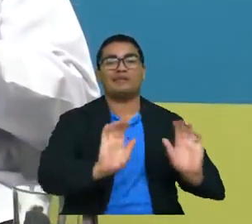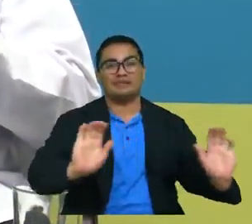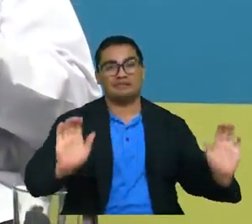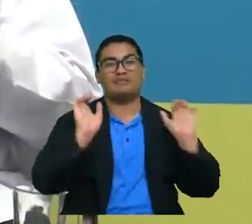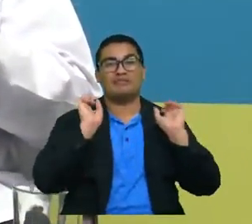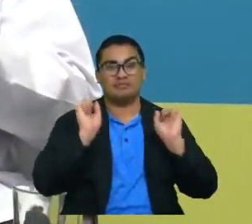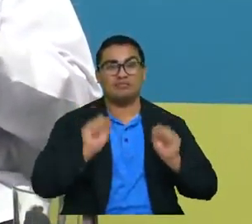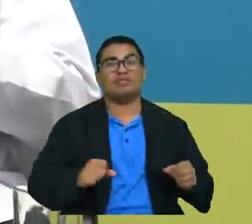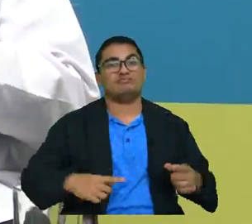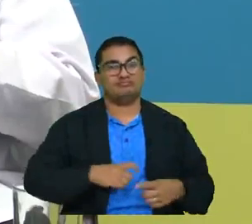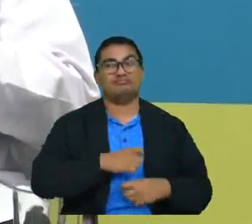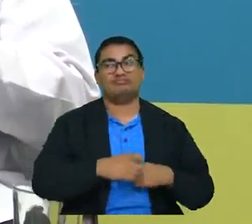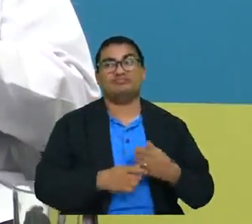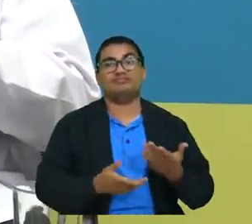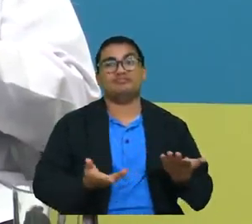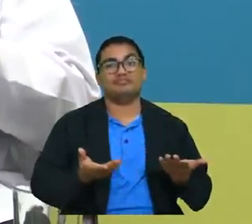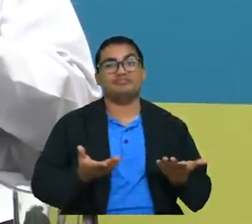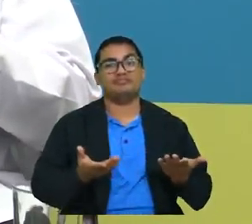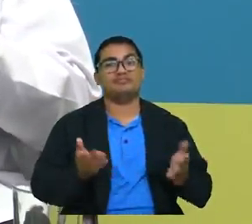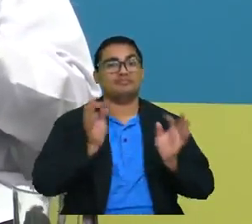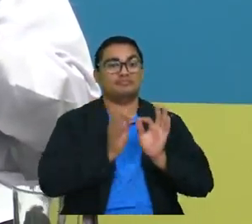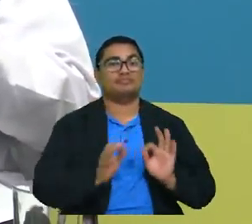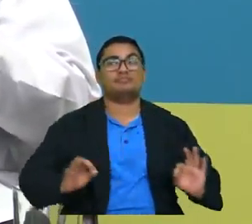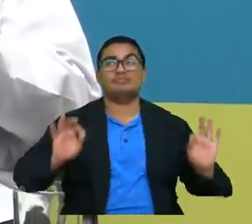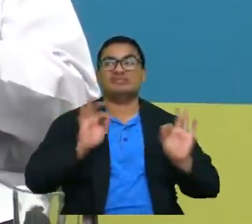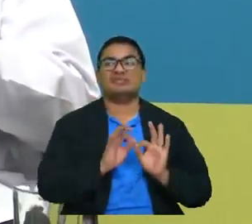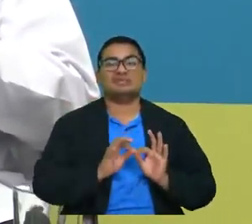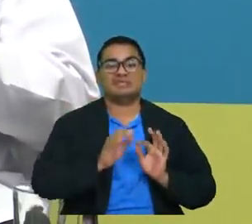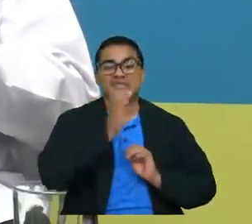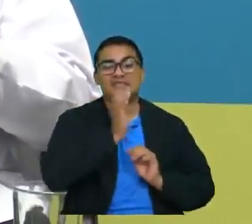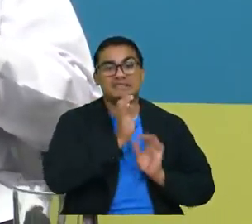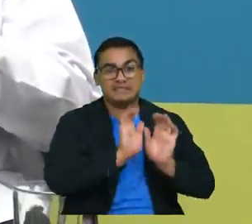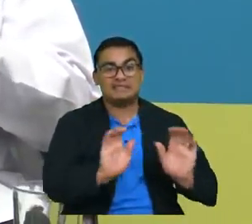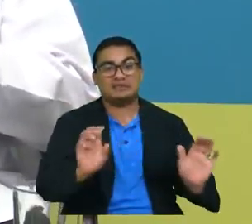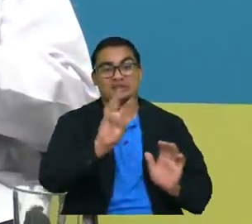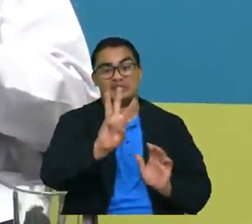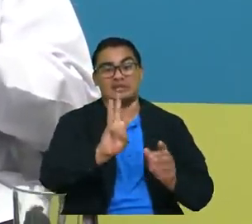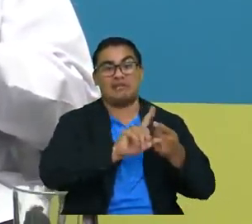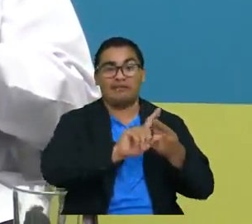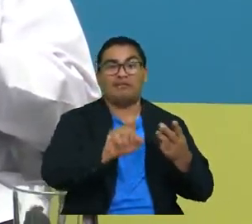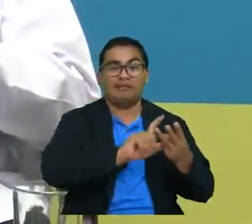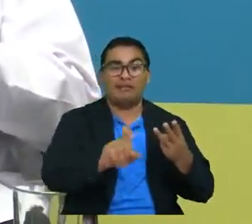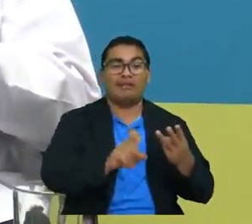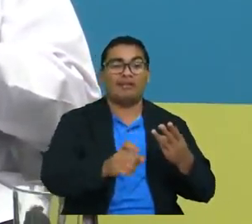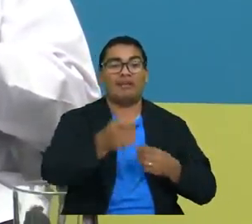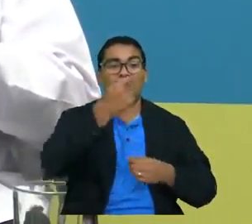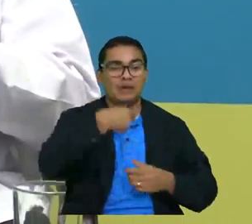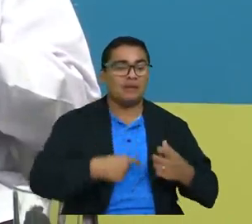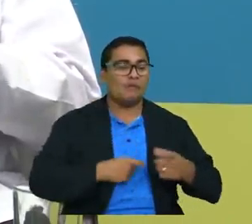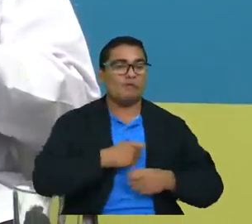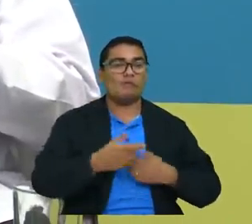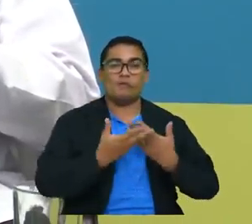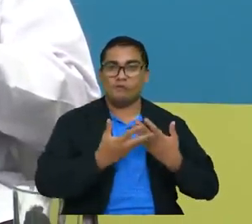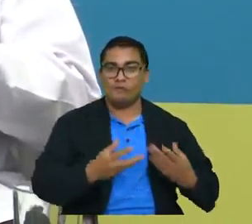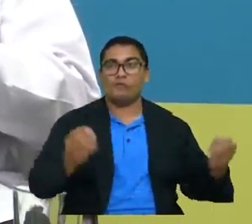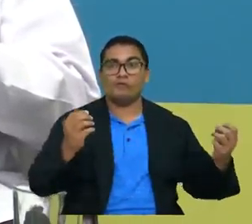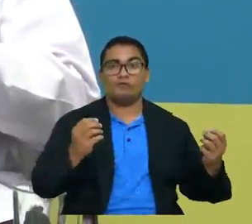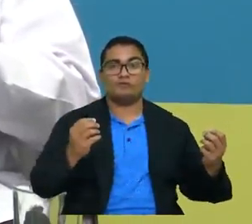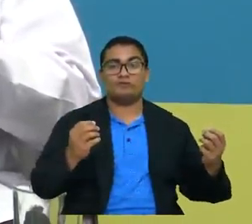niñez, y a veces nosotros tenemos que desparasitarlo hasta cada 3 meses a los niños. Bien. Normalmente el niño se desparasita después del